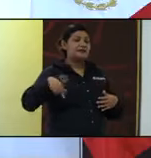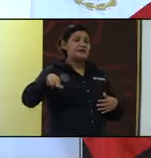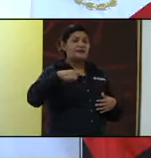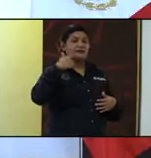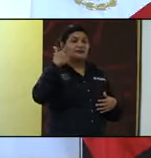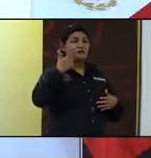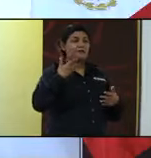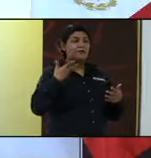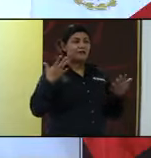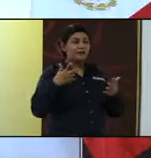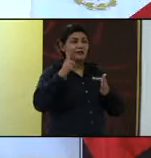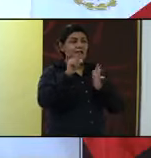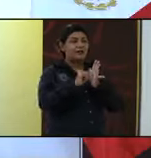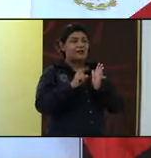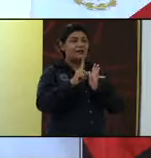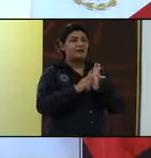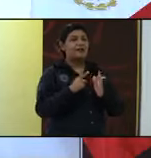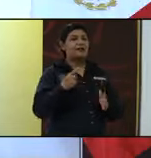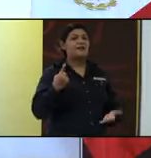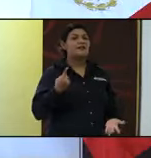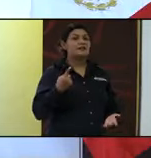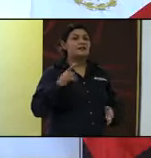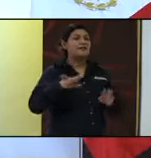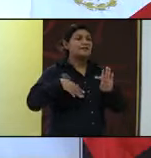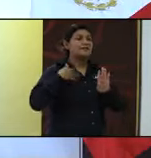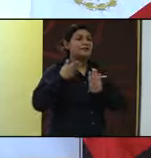que analizamos cada mes es la